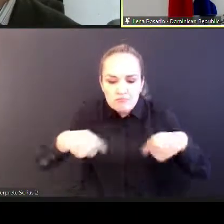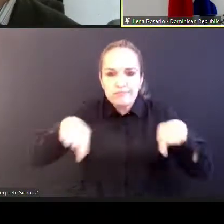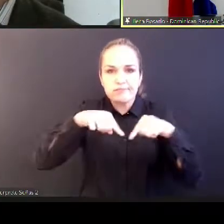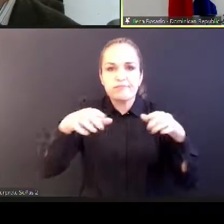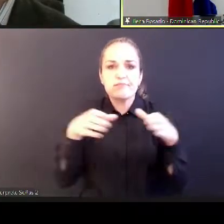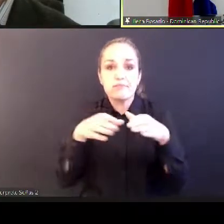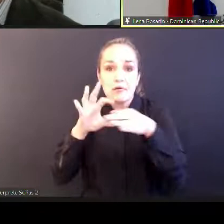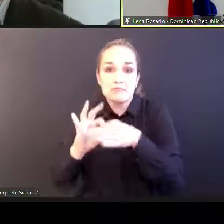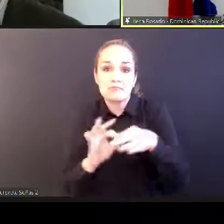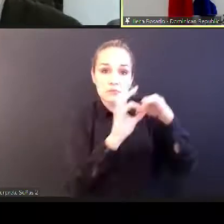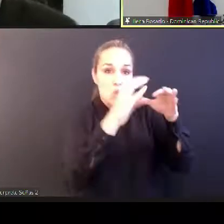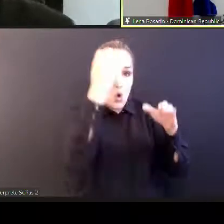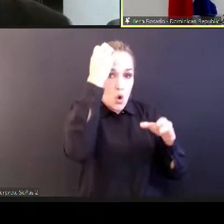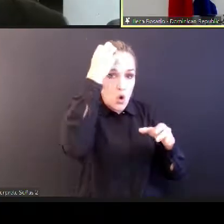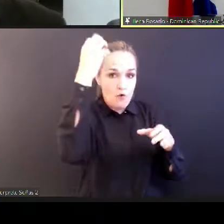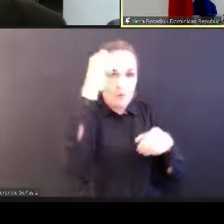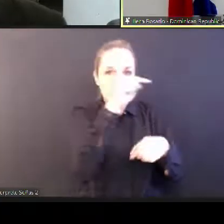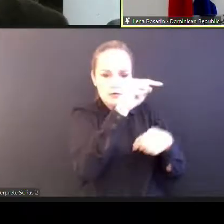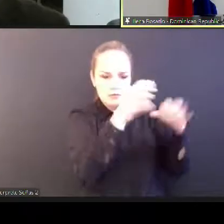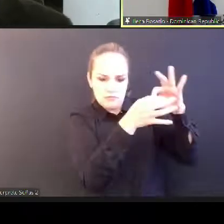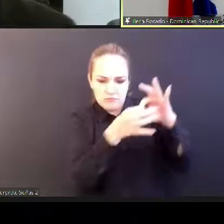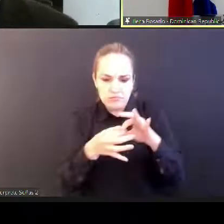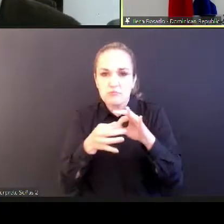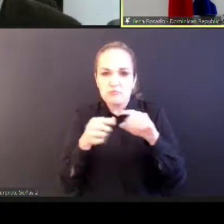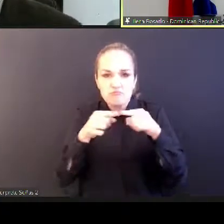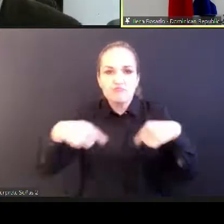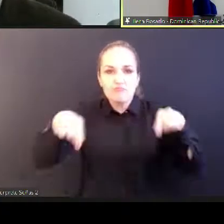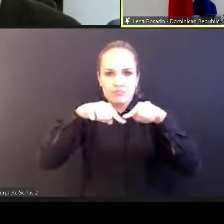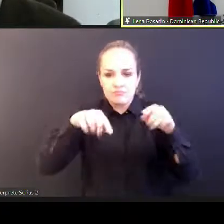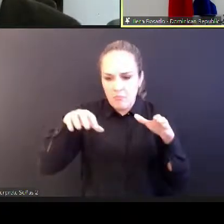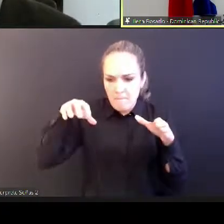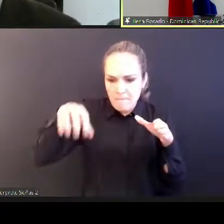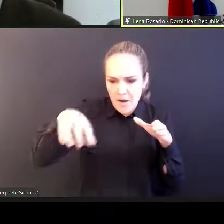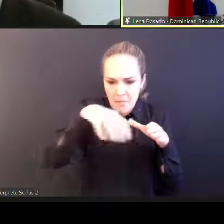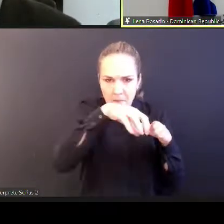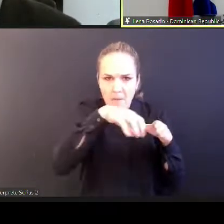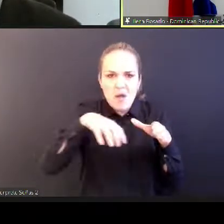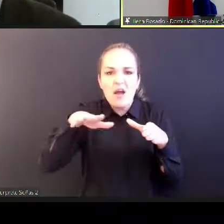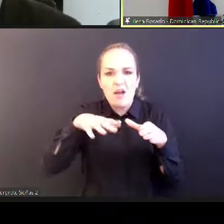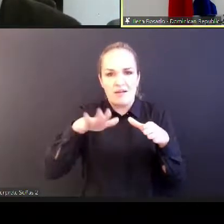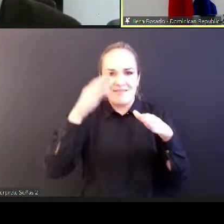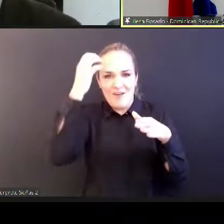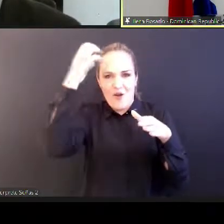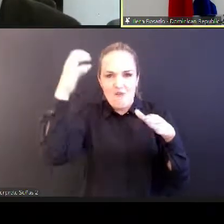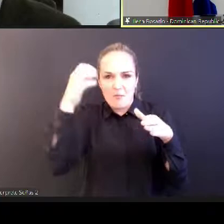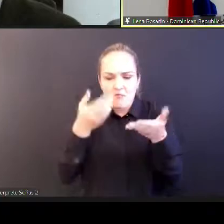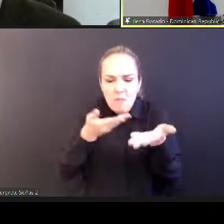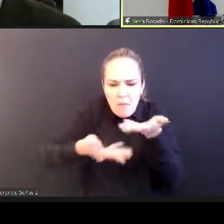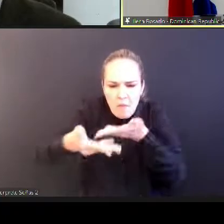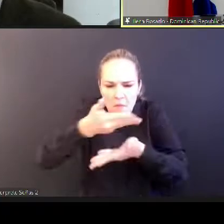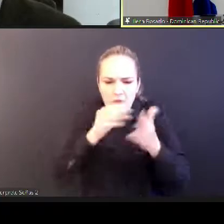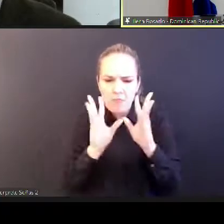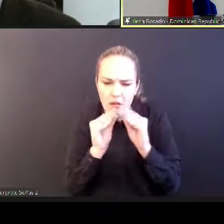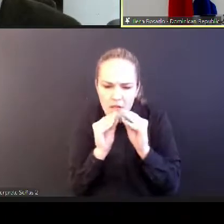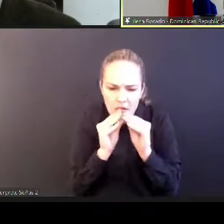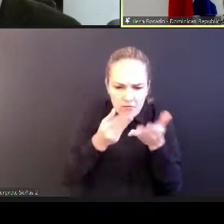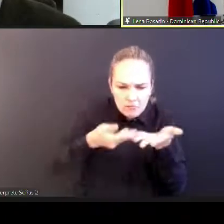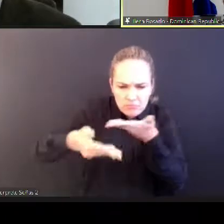institucional que compone instituciones del Estado, donde aquí pudimos tener